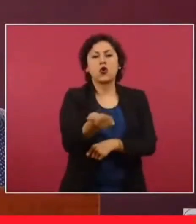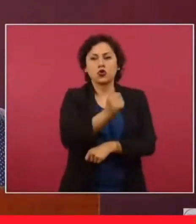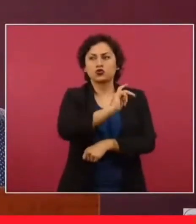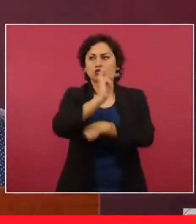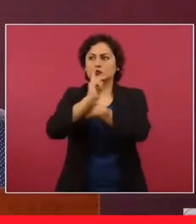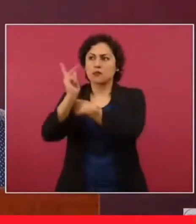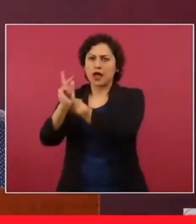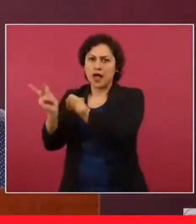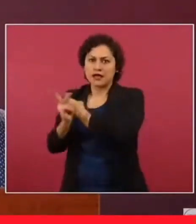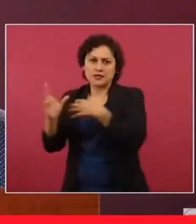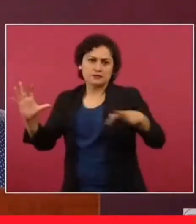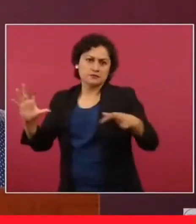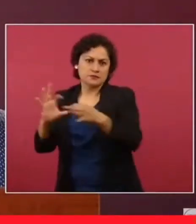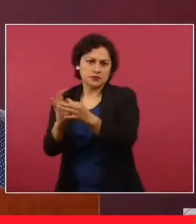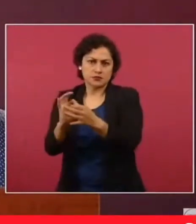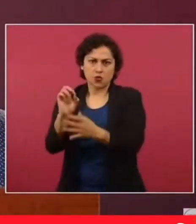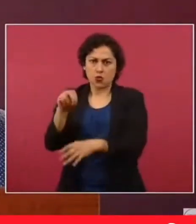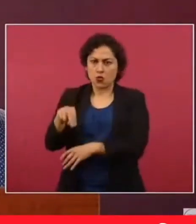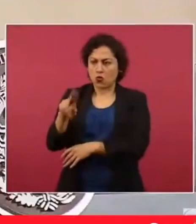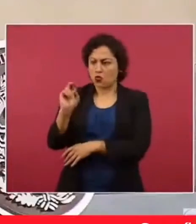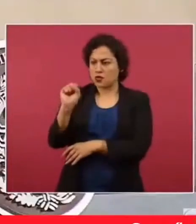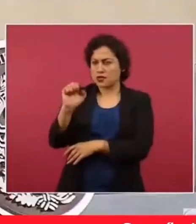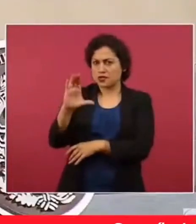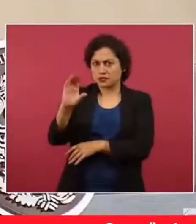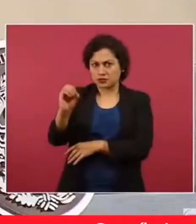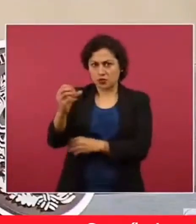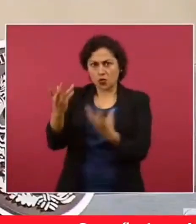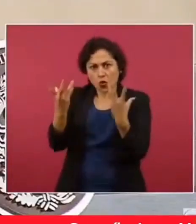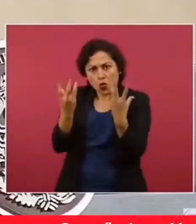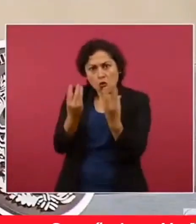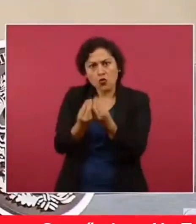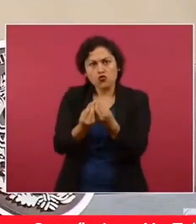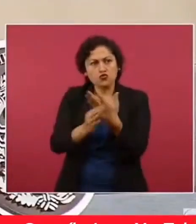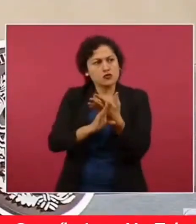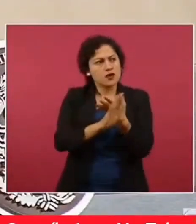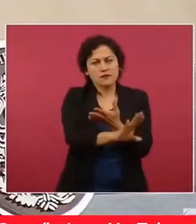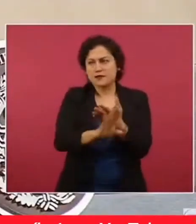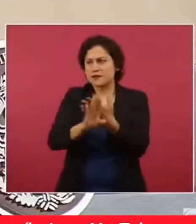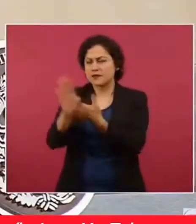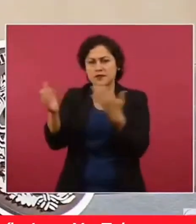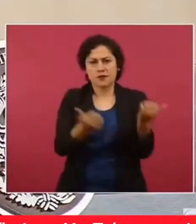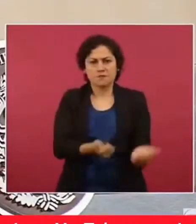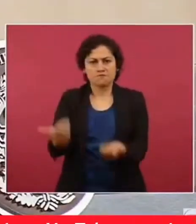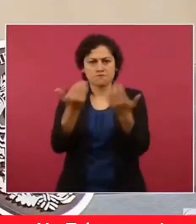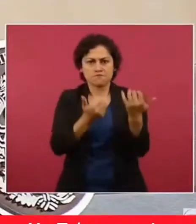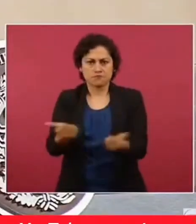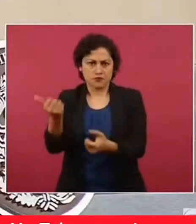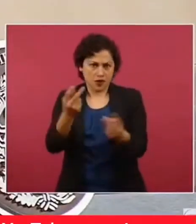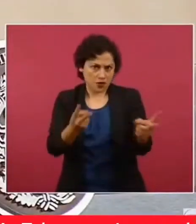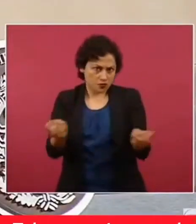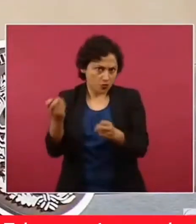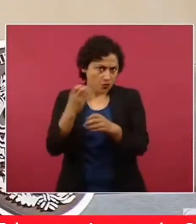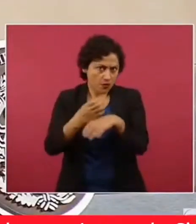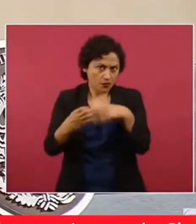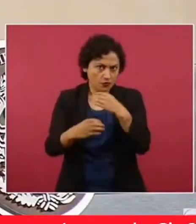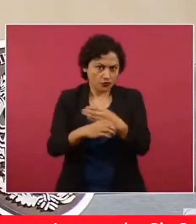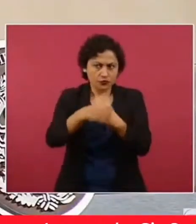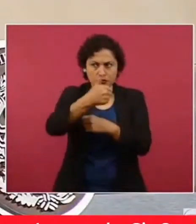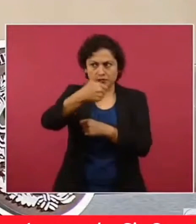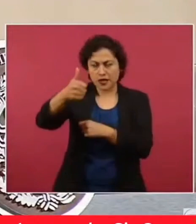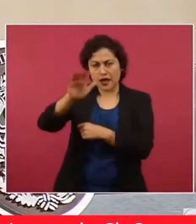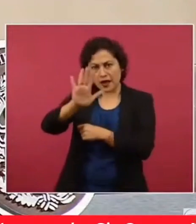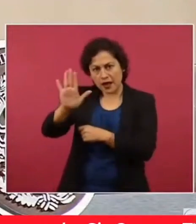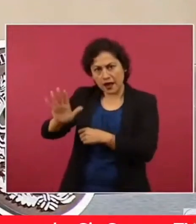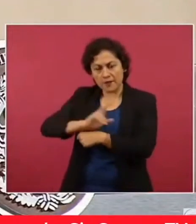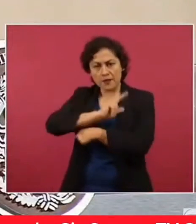UNESCO, podamos detener este tráfico ilícito. Pero también reconocer que el mayor tesoro de